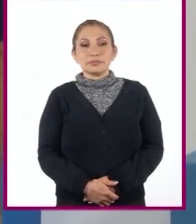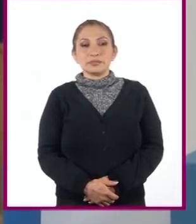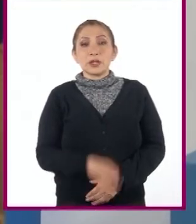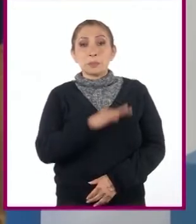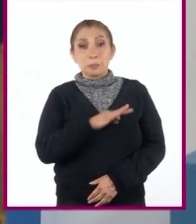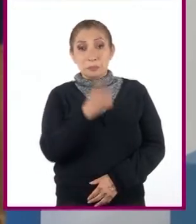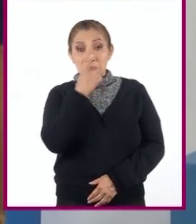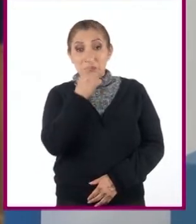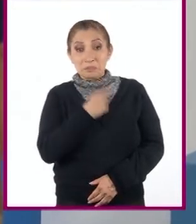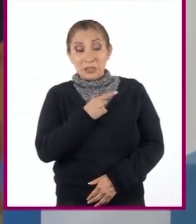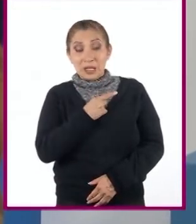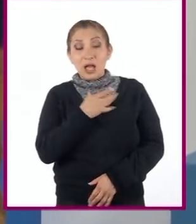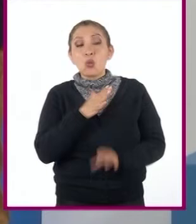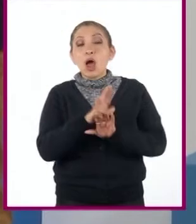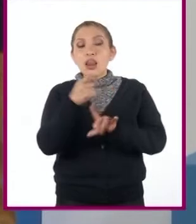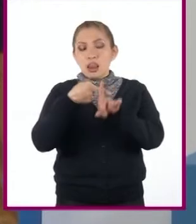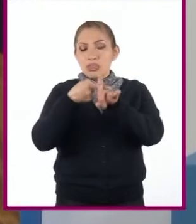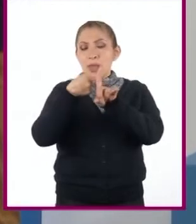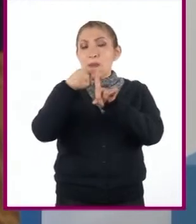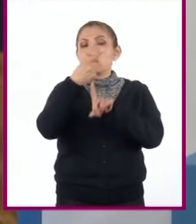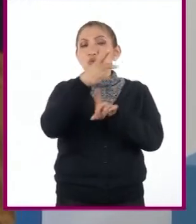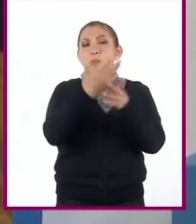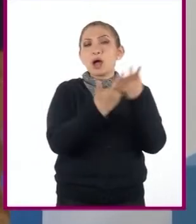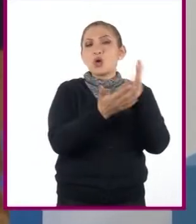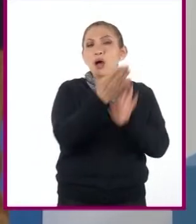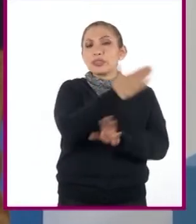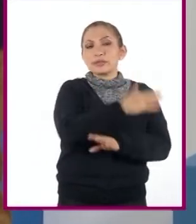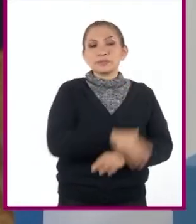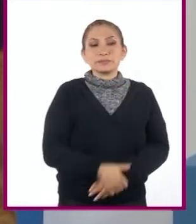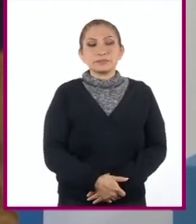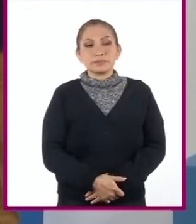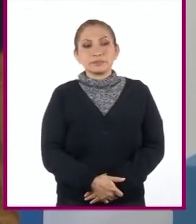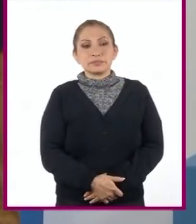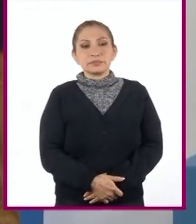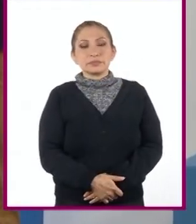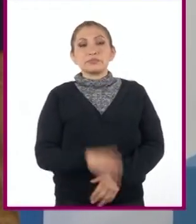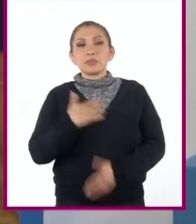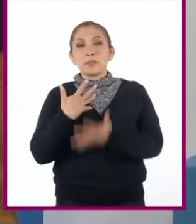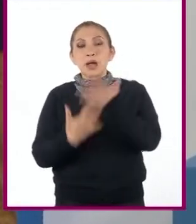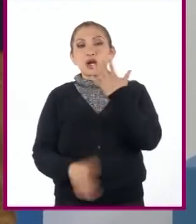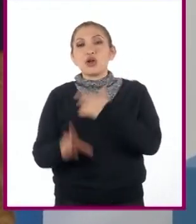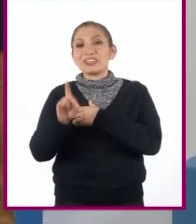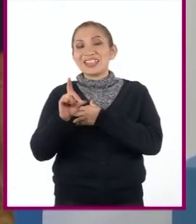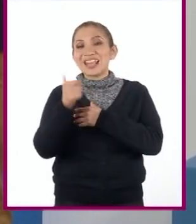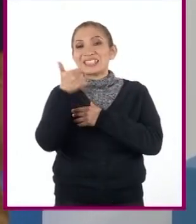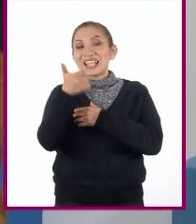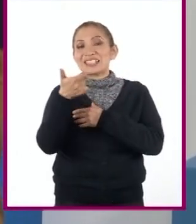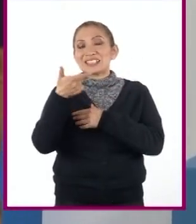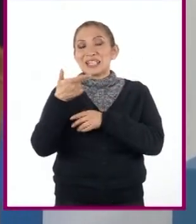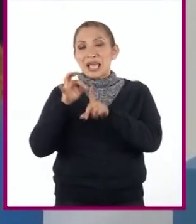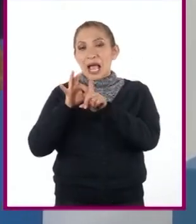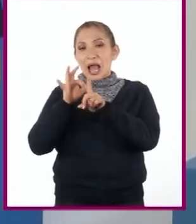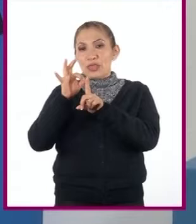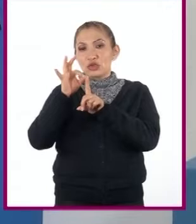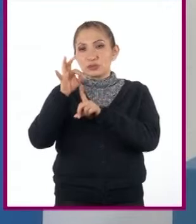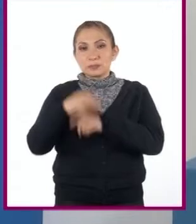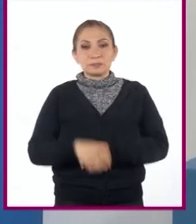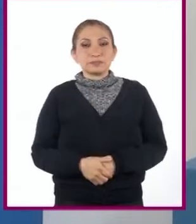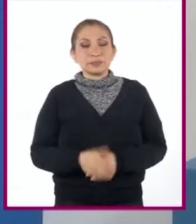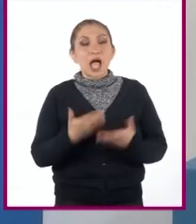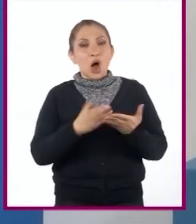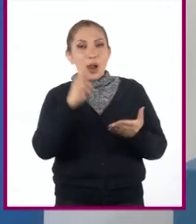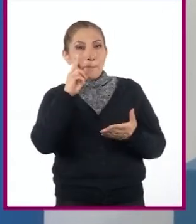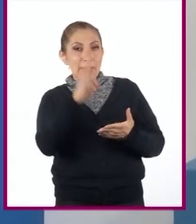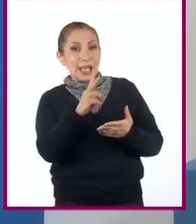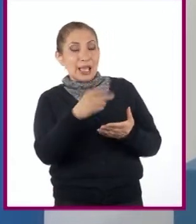¿Puedes decirme a qué temperatura estaba tu mano? Mi mano está a 36 grados. Ahora